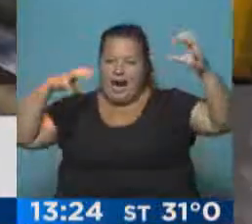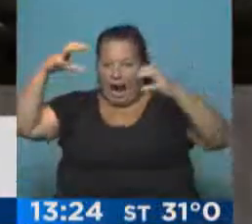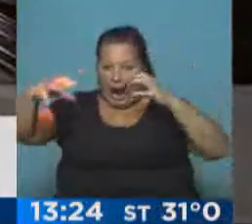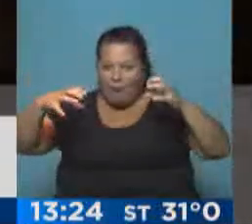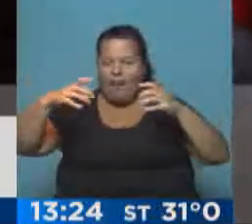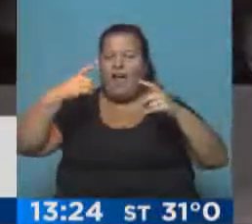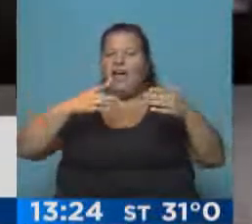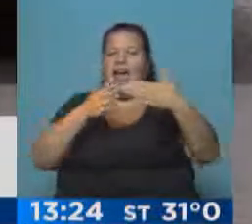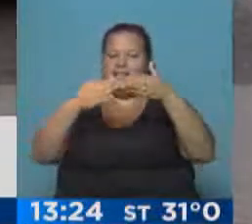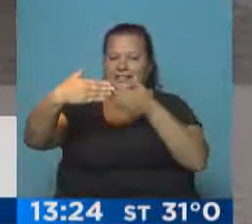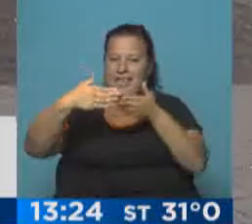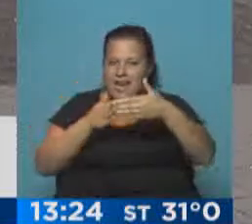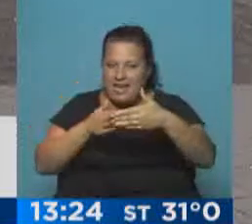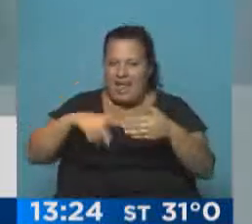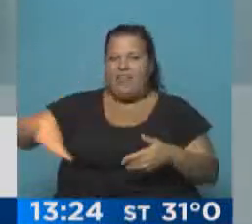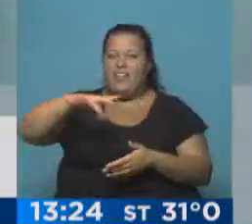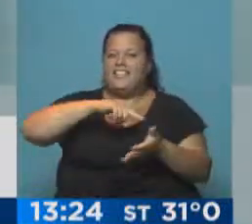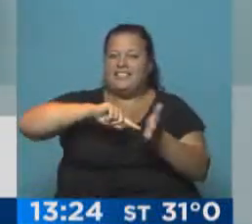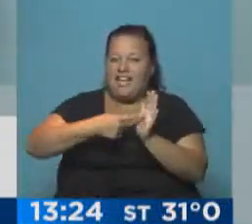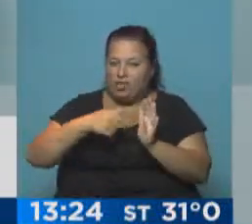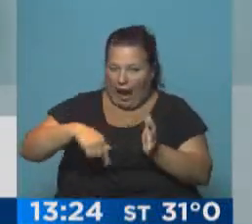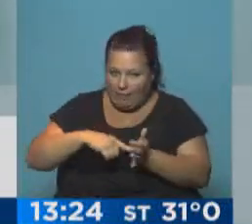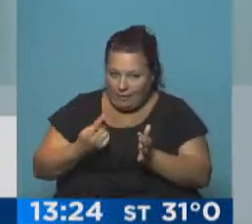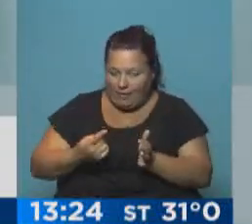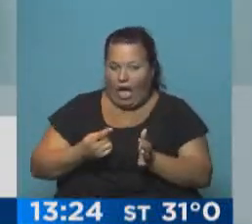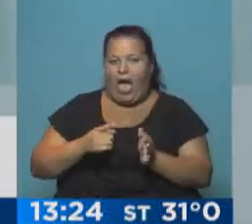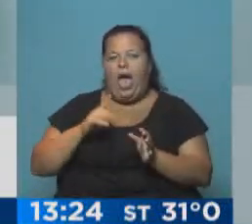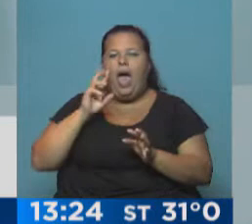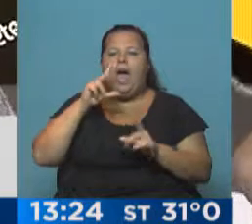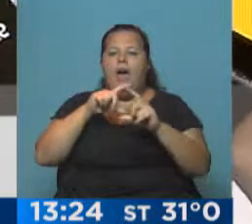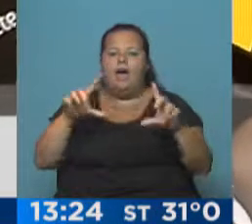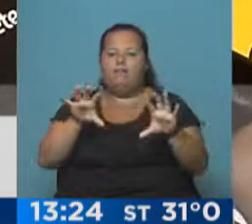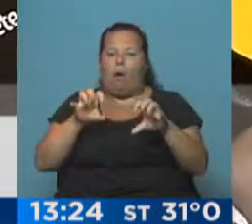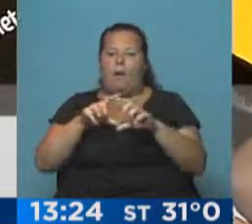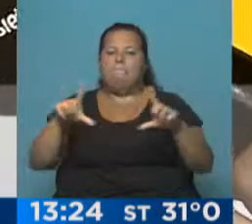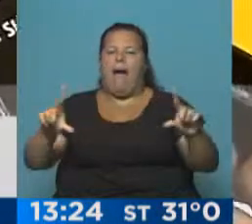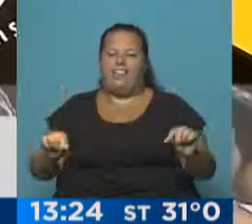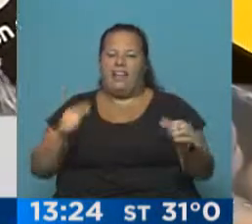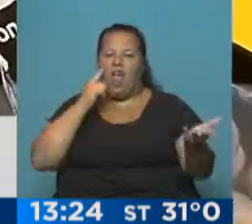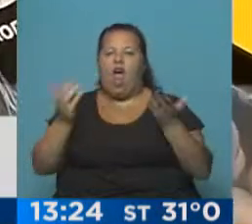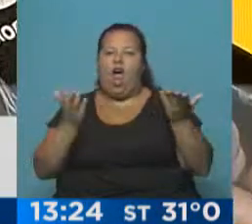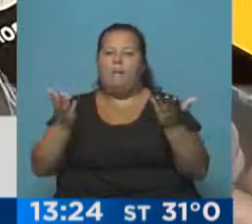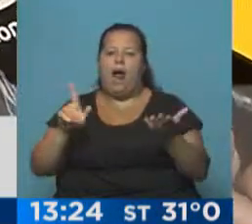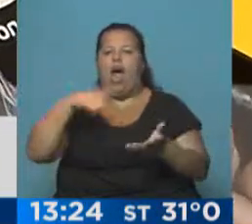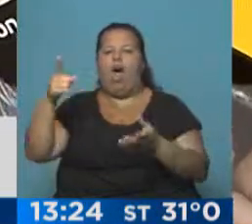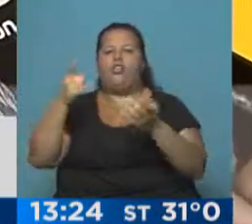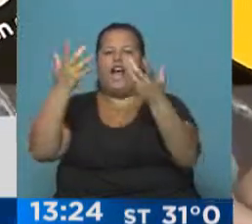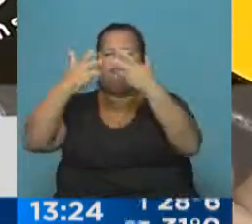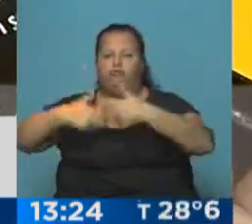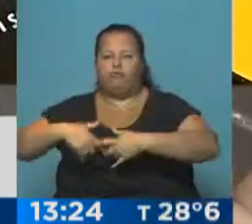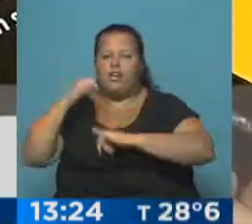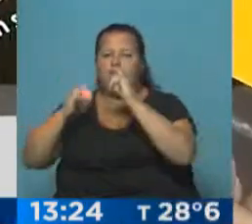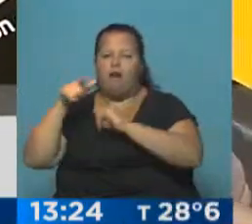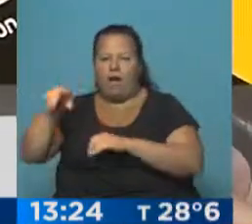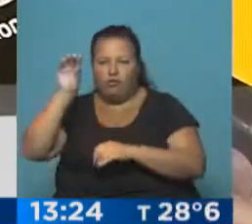en las distintas esquinas del área central de la ciudad que leen las patentes y luego comparan contra una base de datos donde